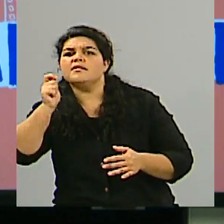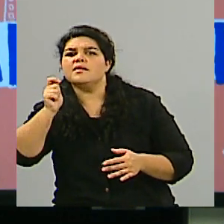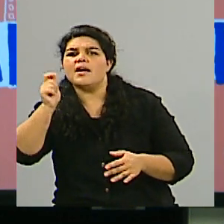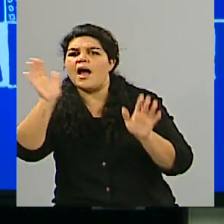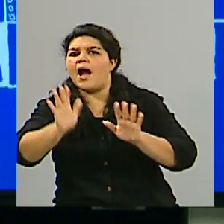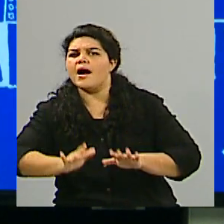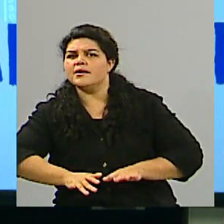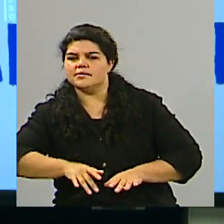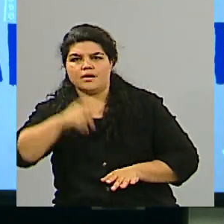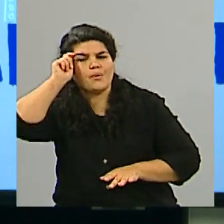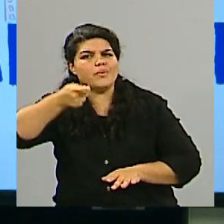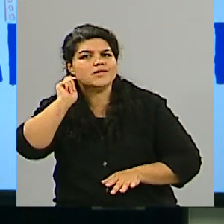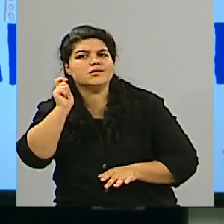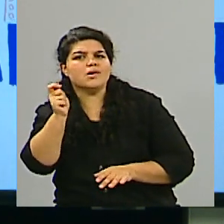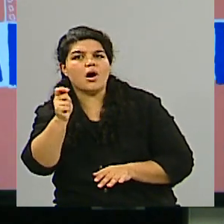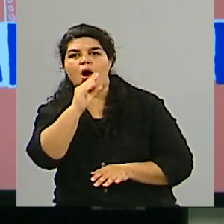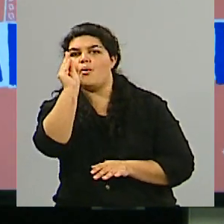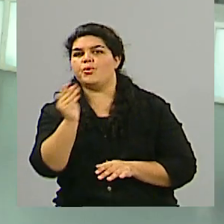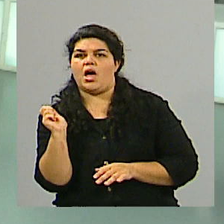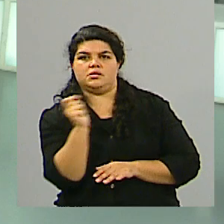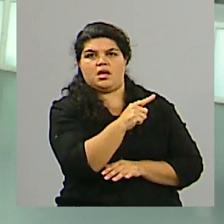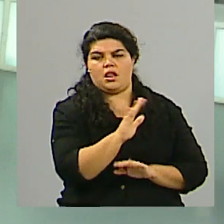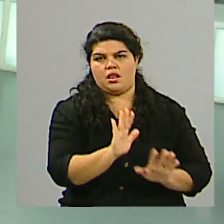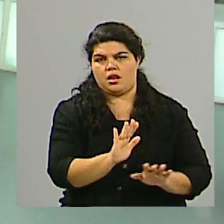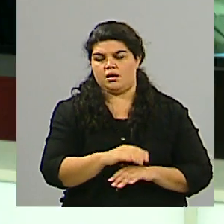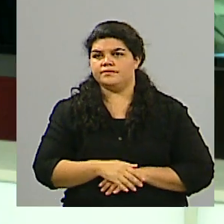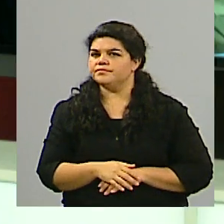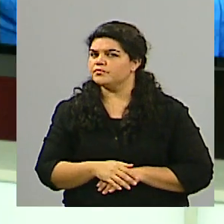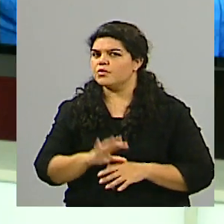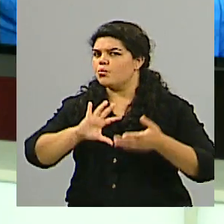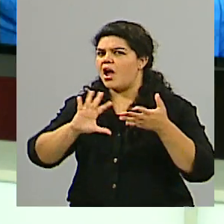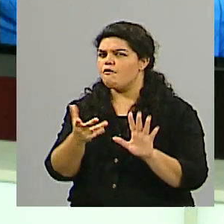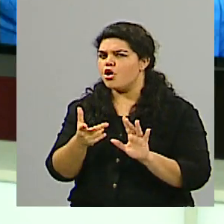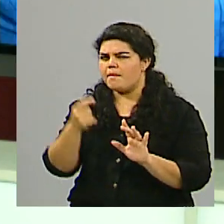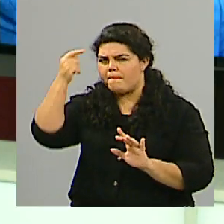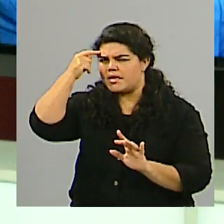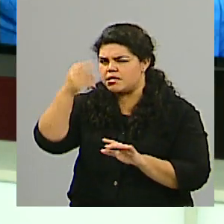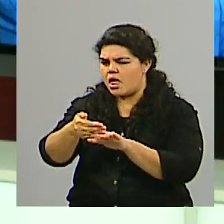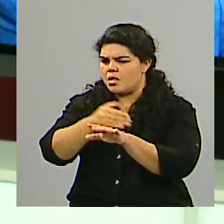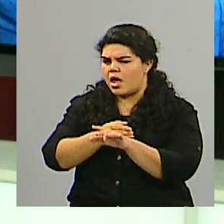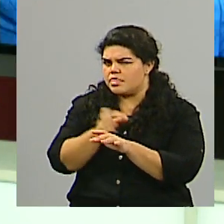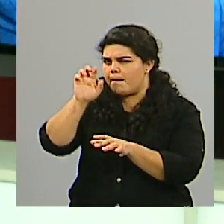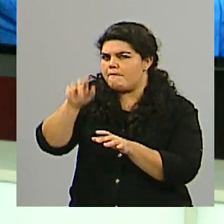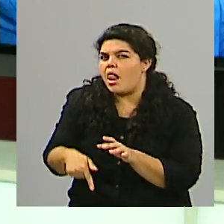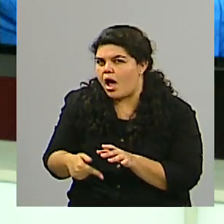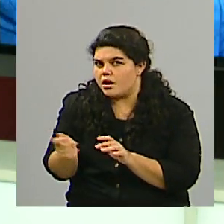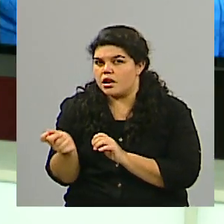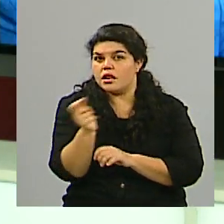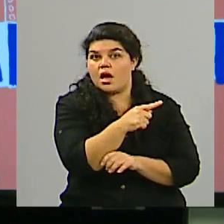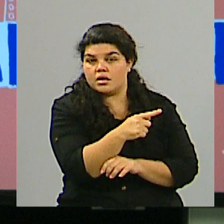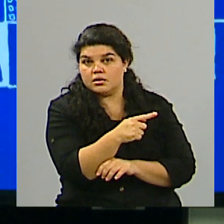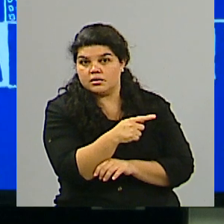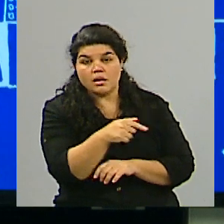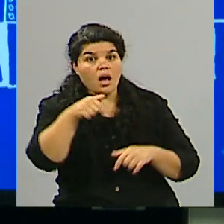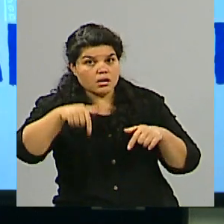siendo acusado de la comisión de un delito penal. Fue una estrategia, ¿no? Digo, que él fuera a Brasil, convengamos que podría haberse llevado el juicio también acá, ¿no? Sí,